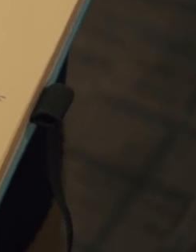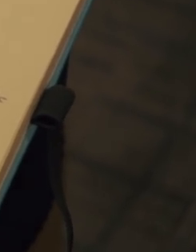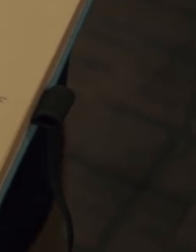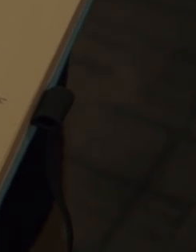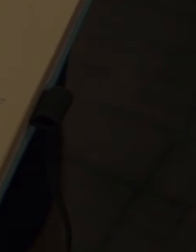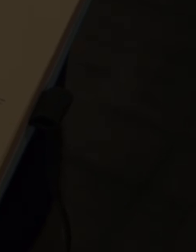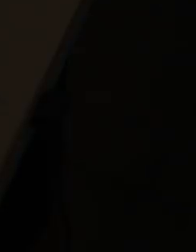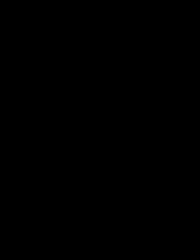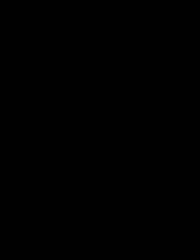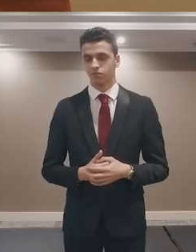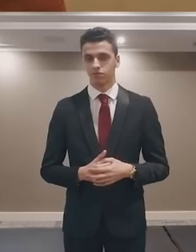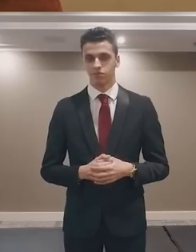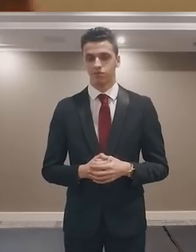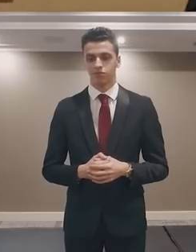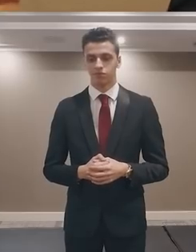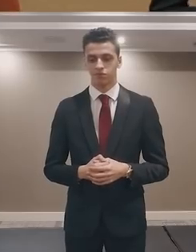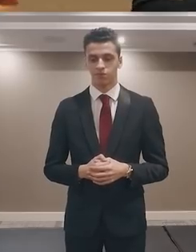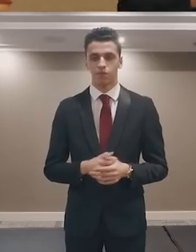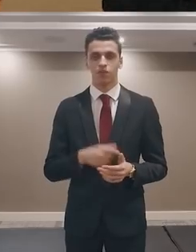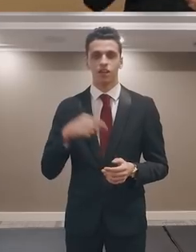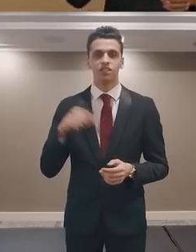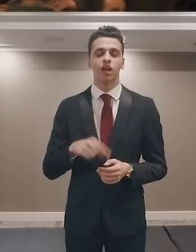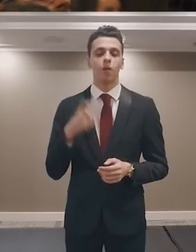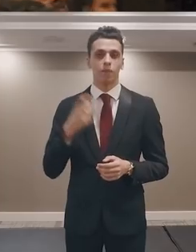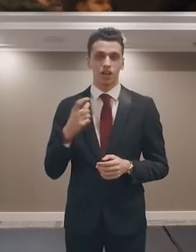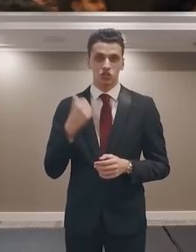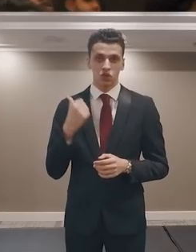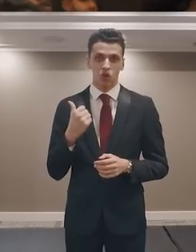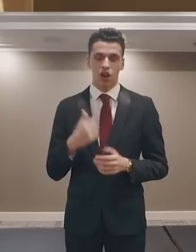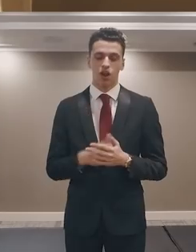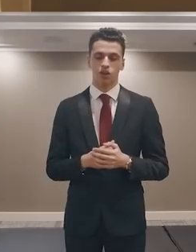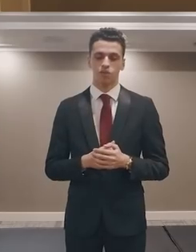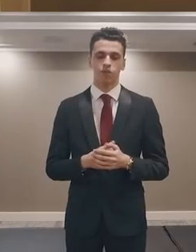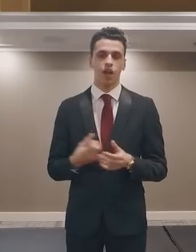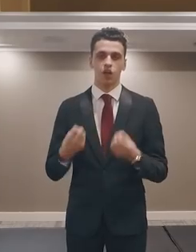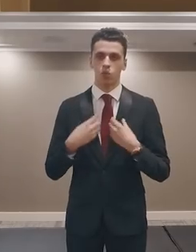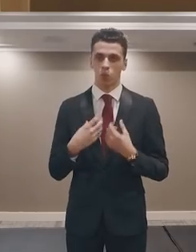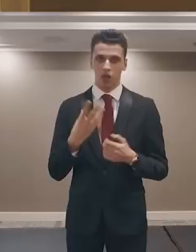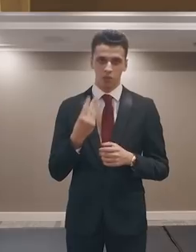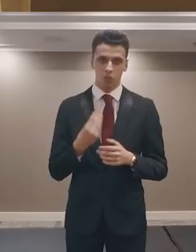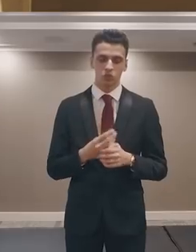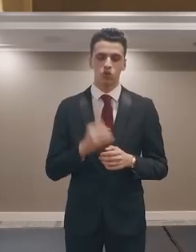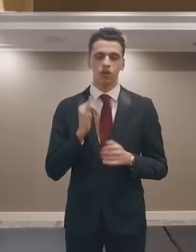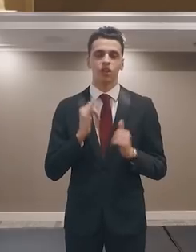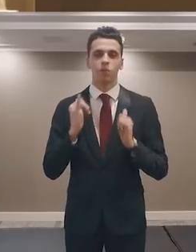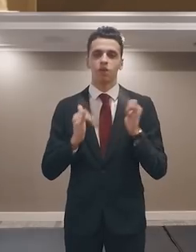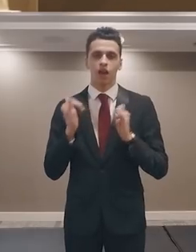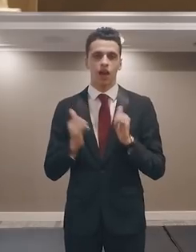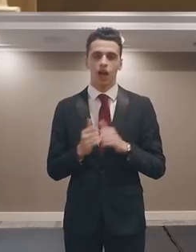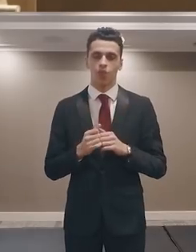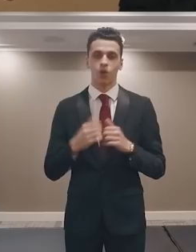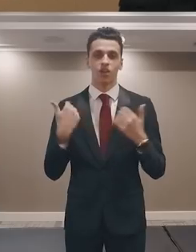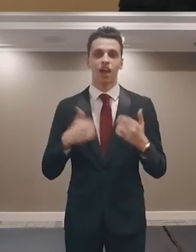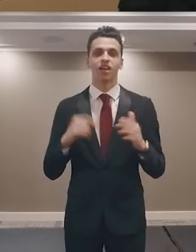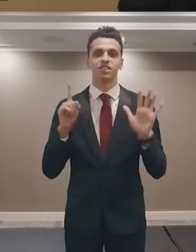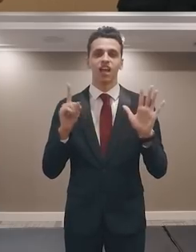no esta persona no solo me ha aportado muchísimo sino que además ha viajado ya en seis